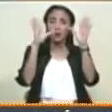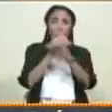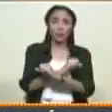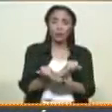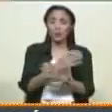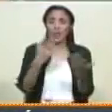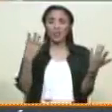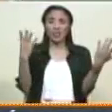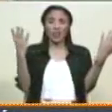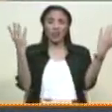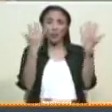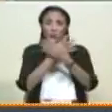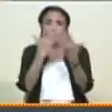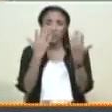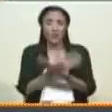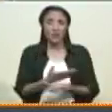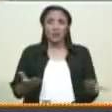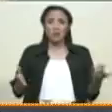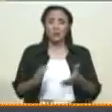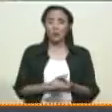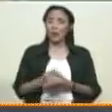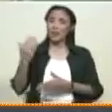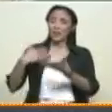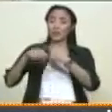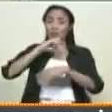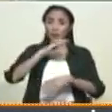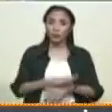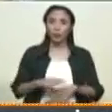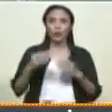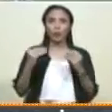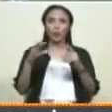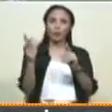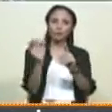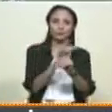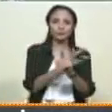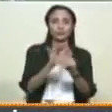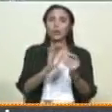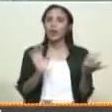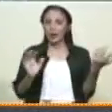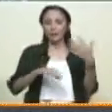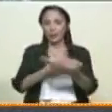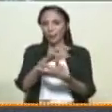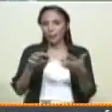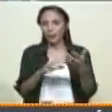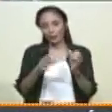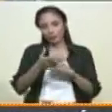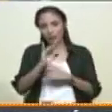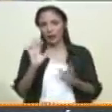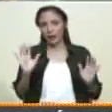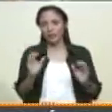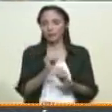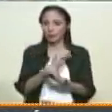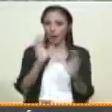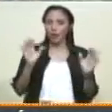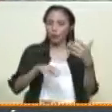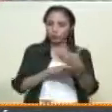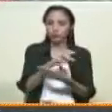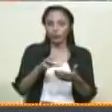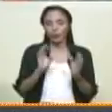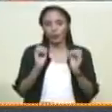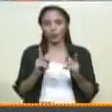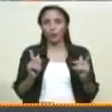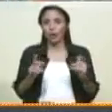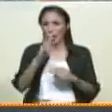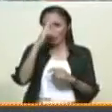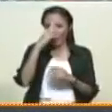históricamente lo que ha venido siendo la conspiración contra este país. ¿Que hay problemas en la calle? Sí hay problemas en la calle. ¿Quién lo